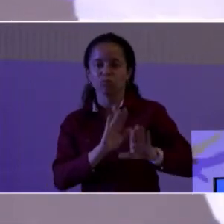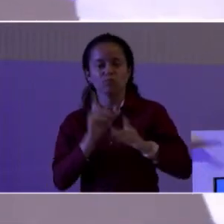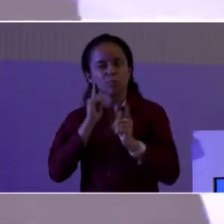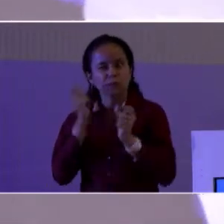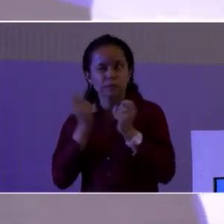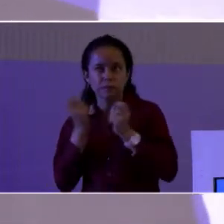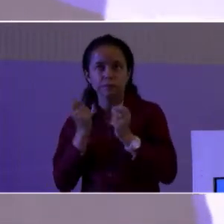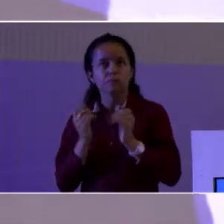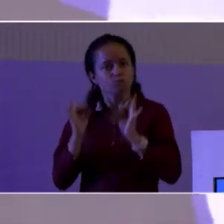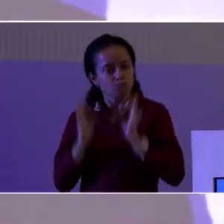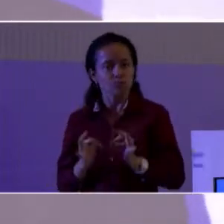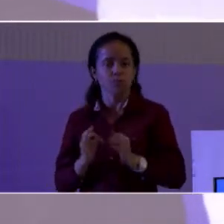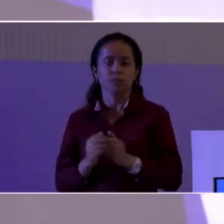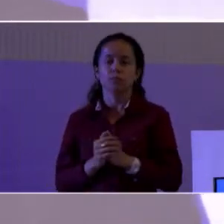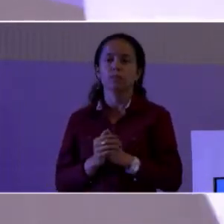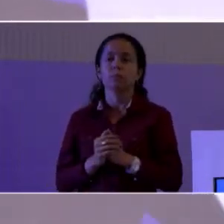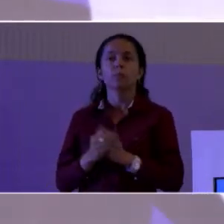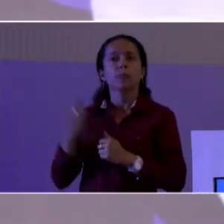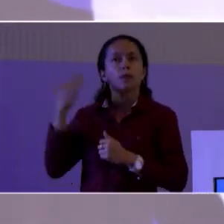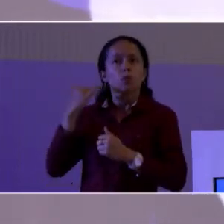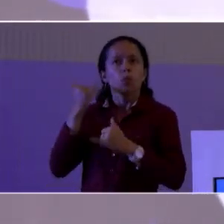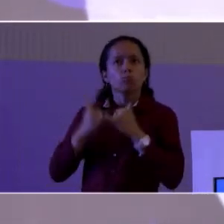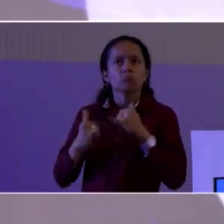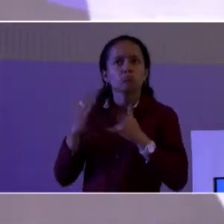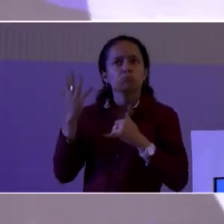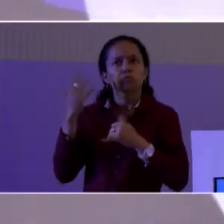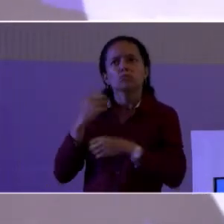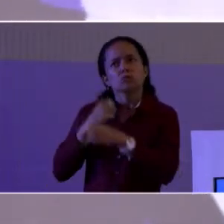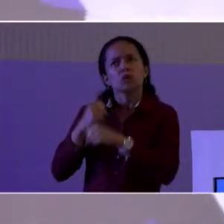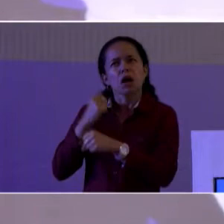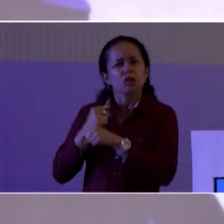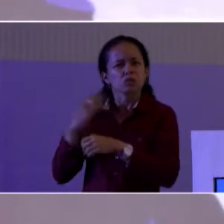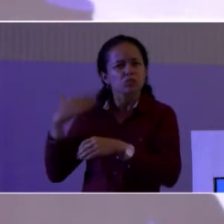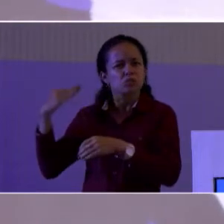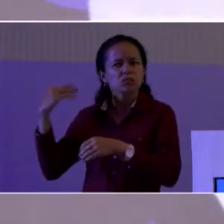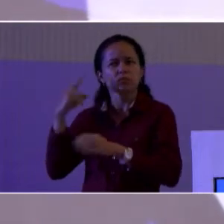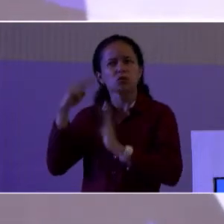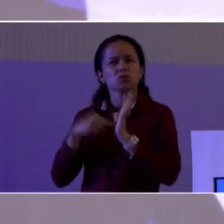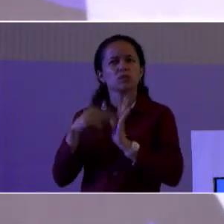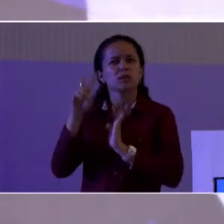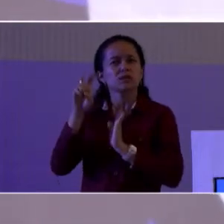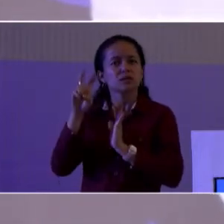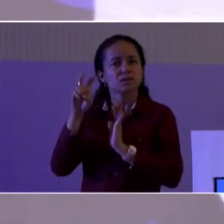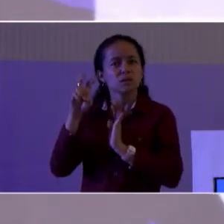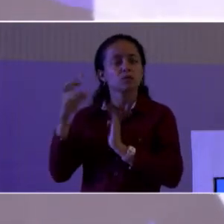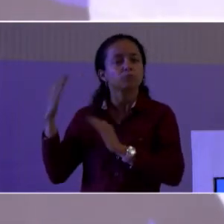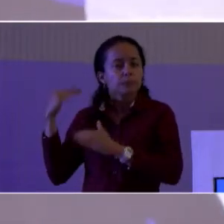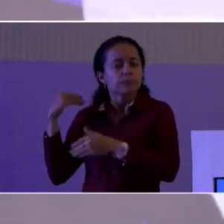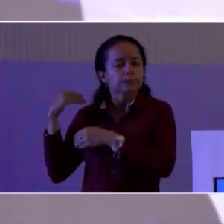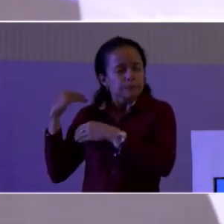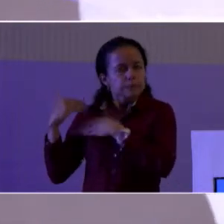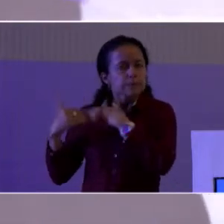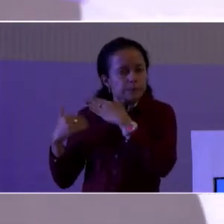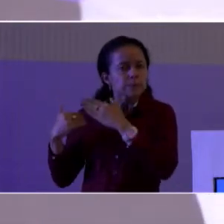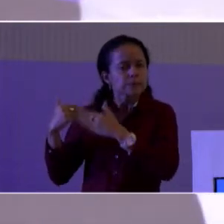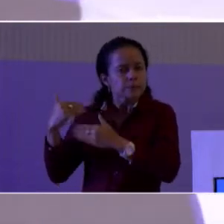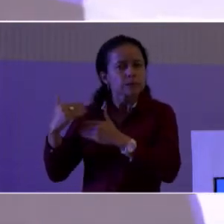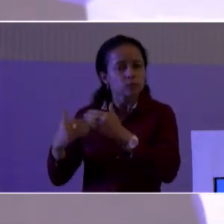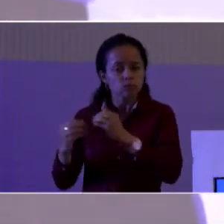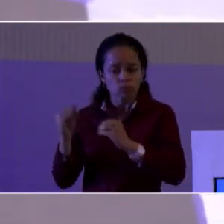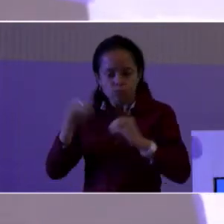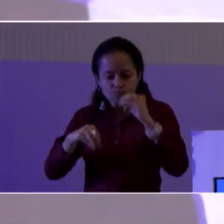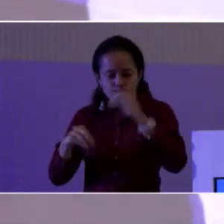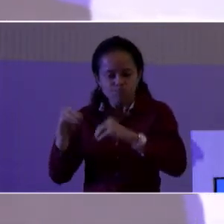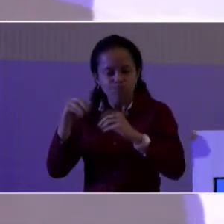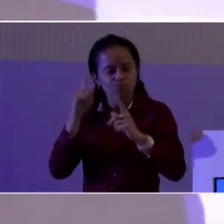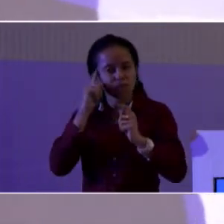estrategias efectivas. Durante los últimos años, casi desde el 2007, la agencia ha construido una